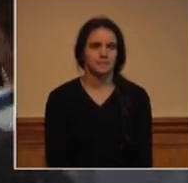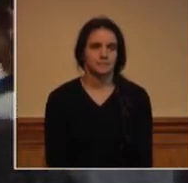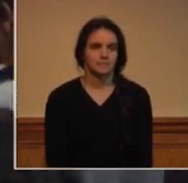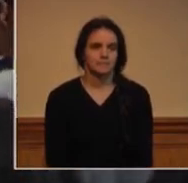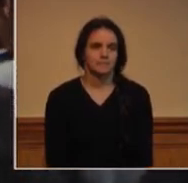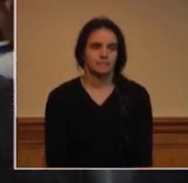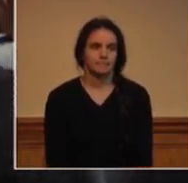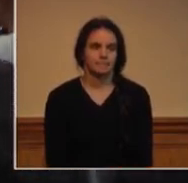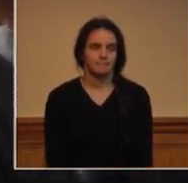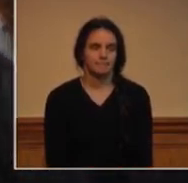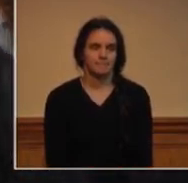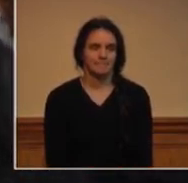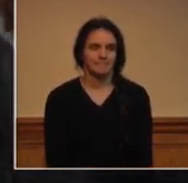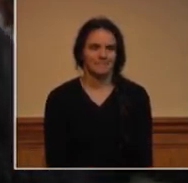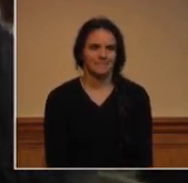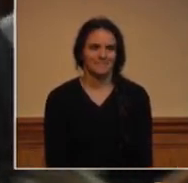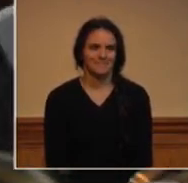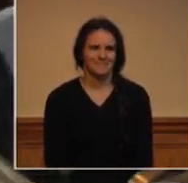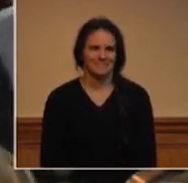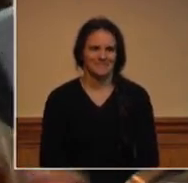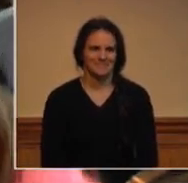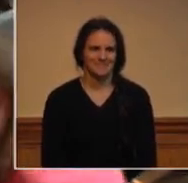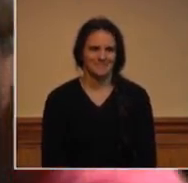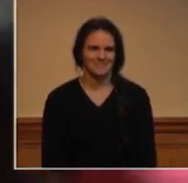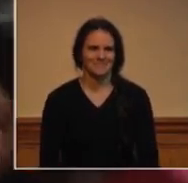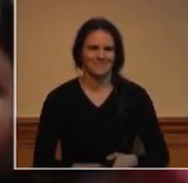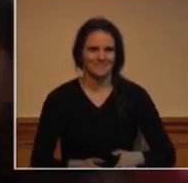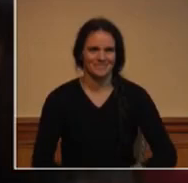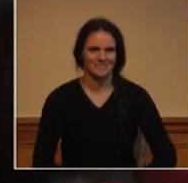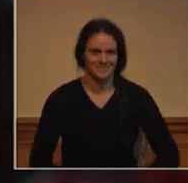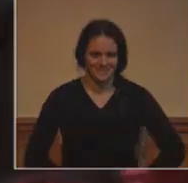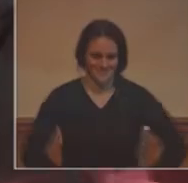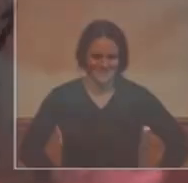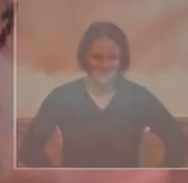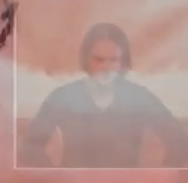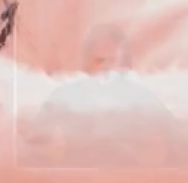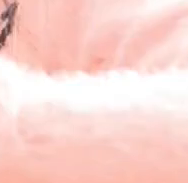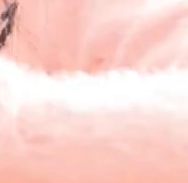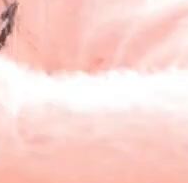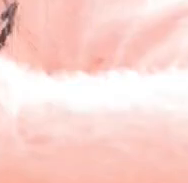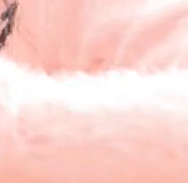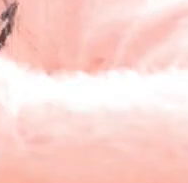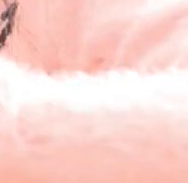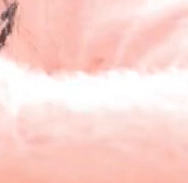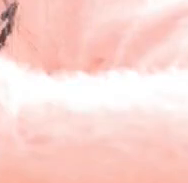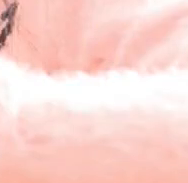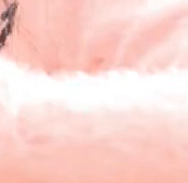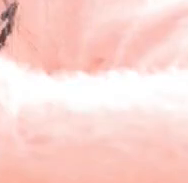Muy bien. ¿Y viste que lo...